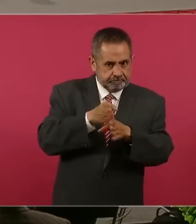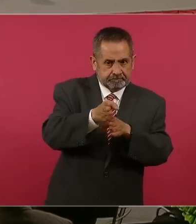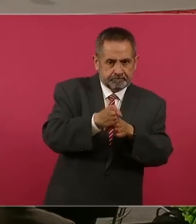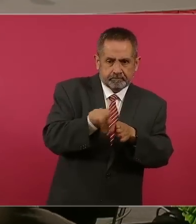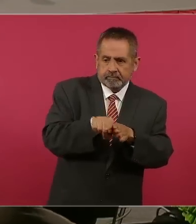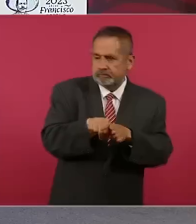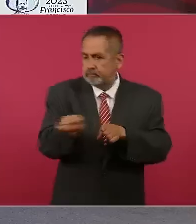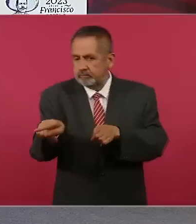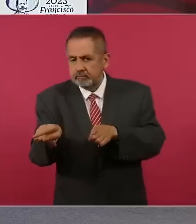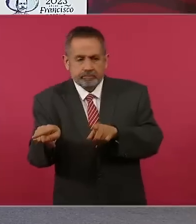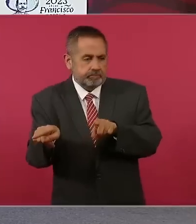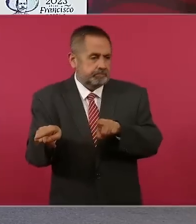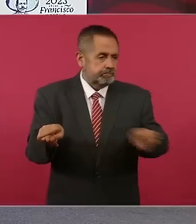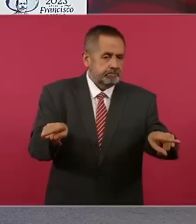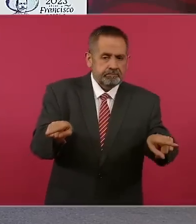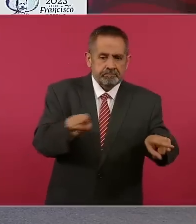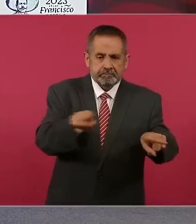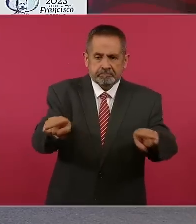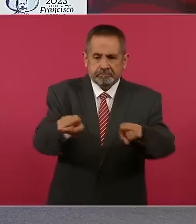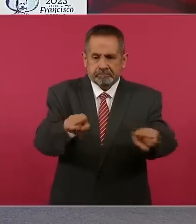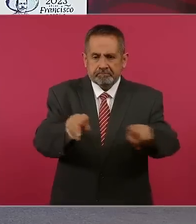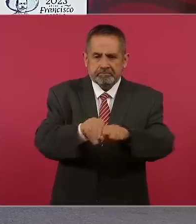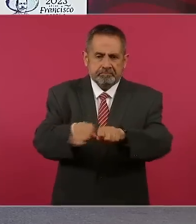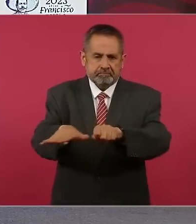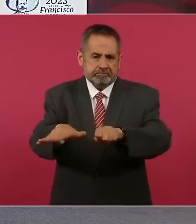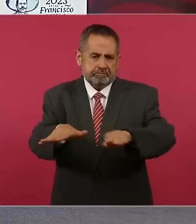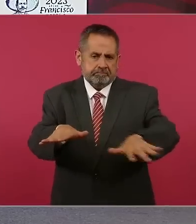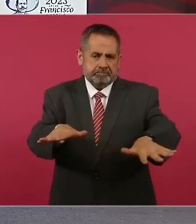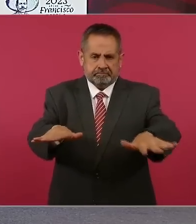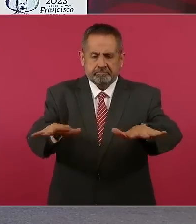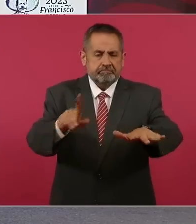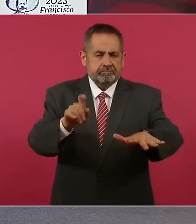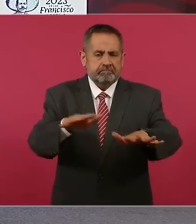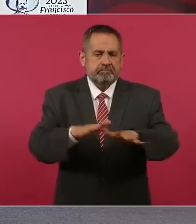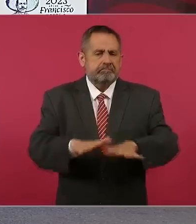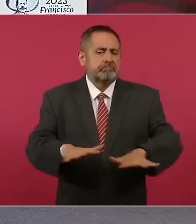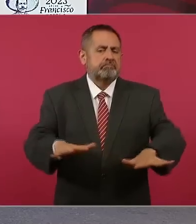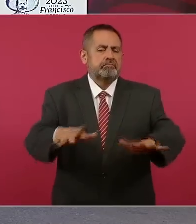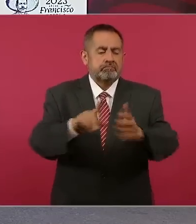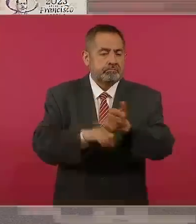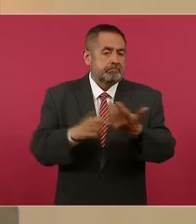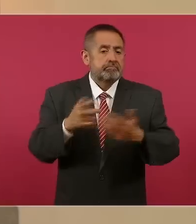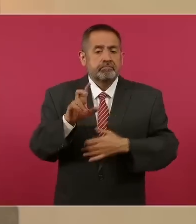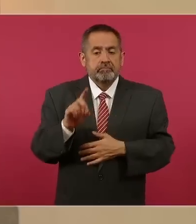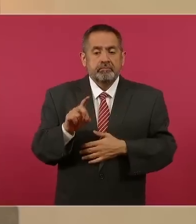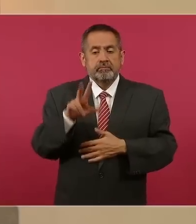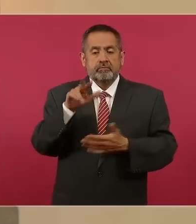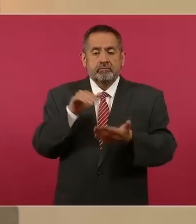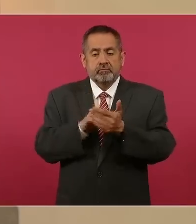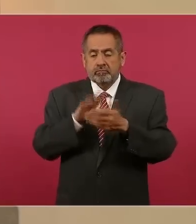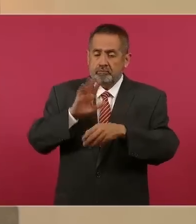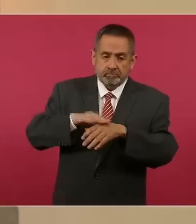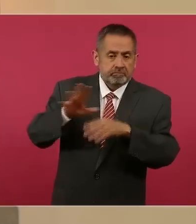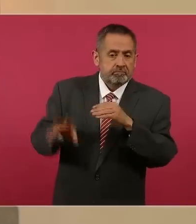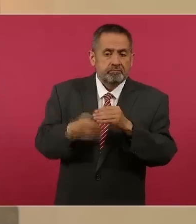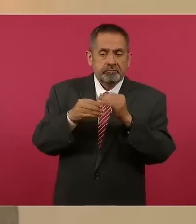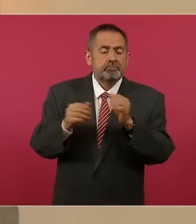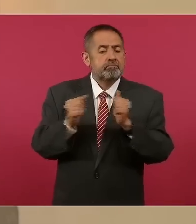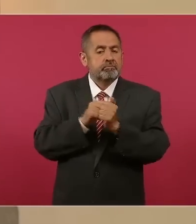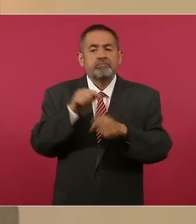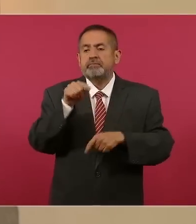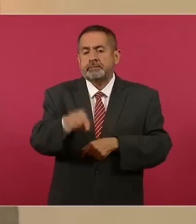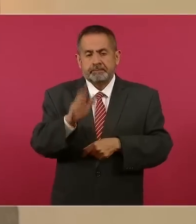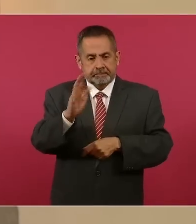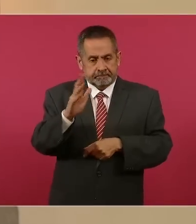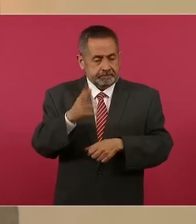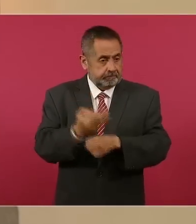55 kilómetros. Las nuevas zonas de riego se va a ampliar 38,000 hectáreas adicionales a las